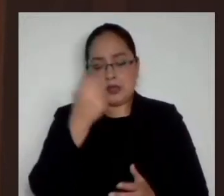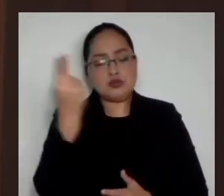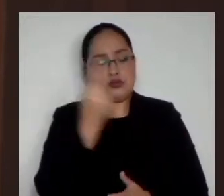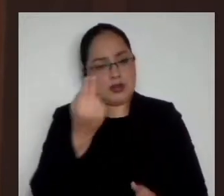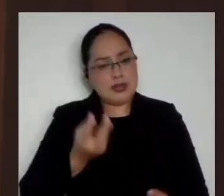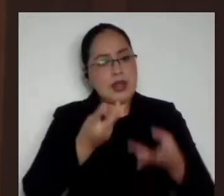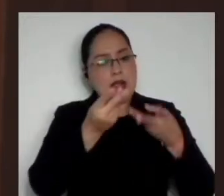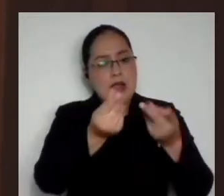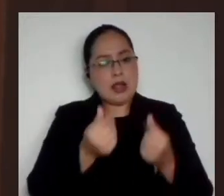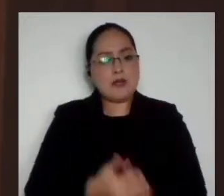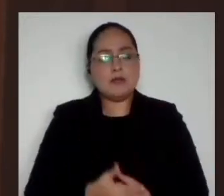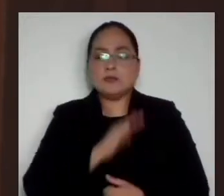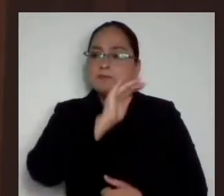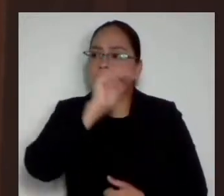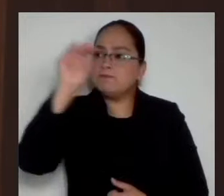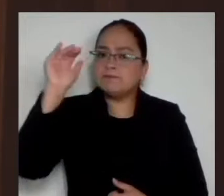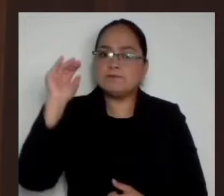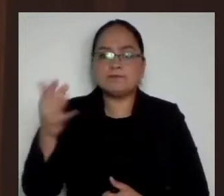no estaba considerado.